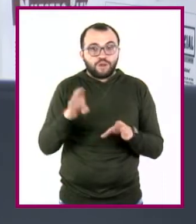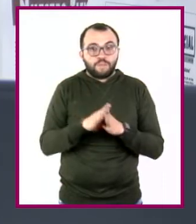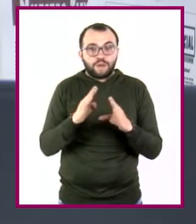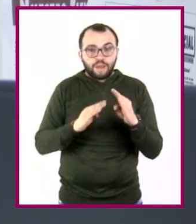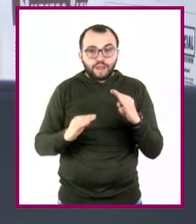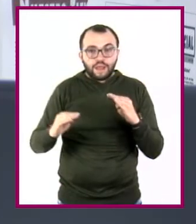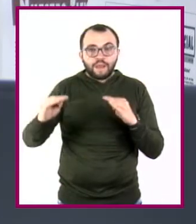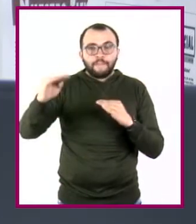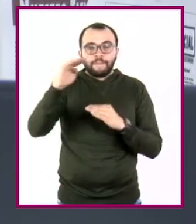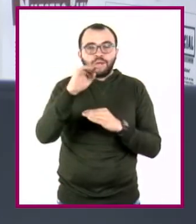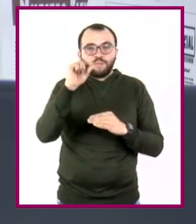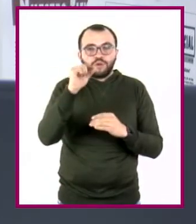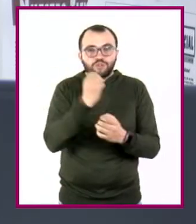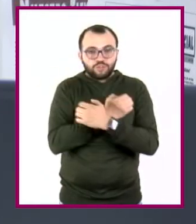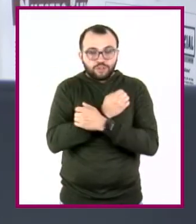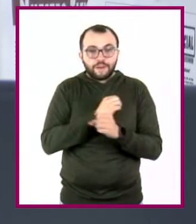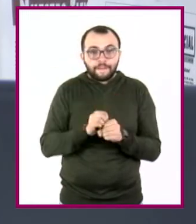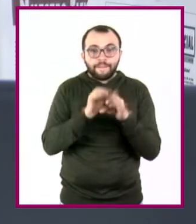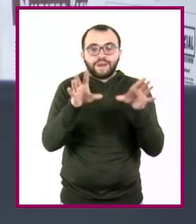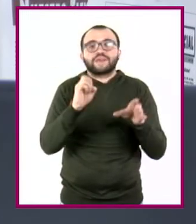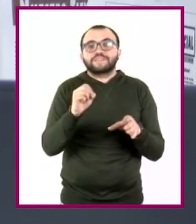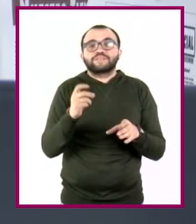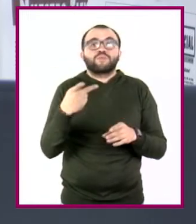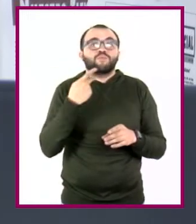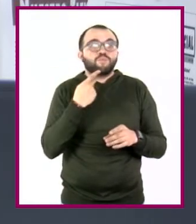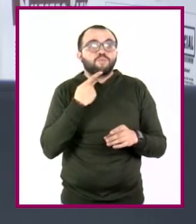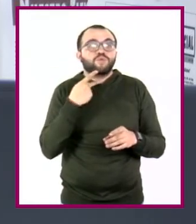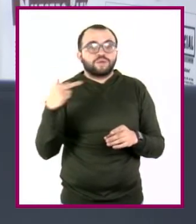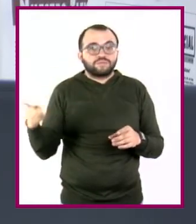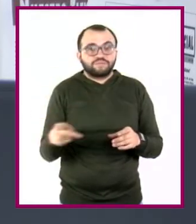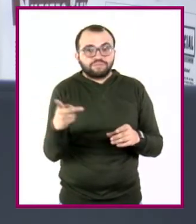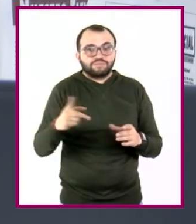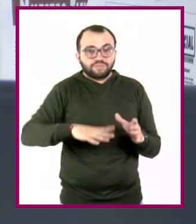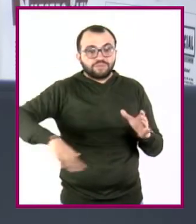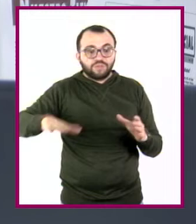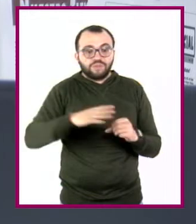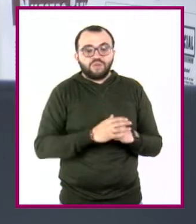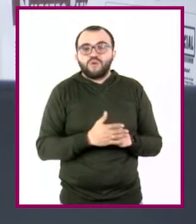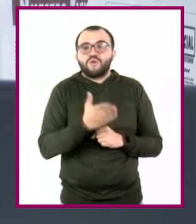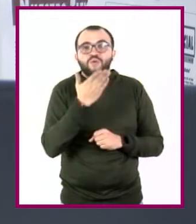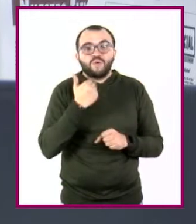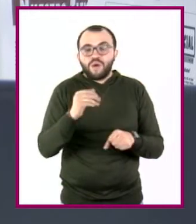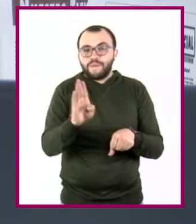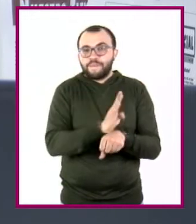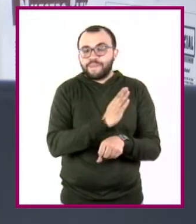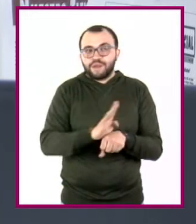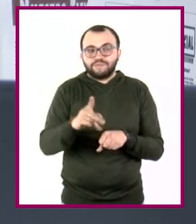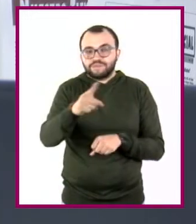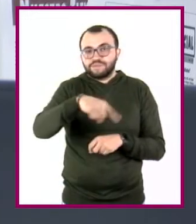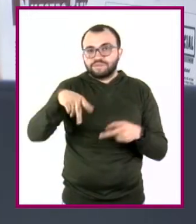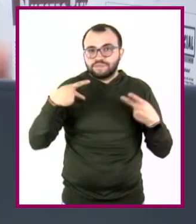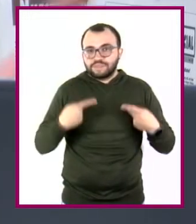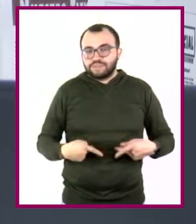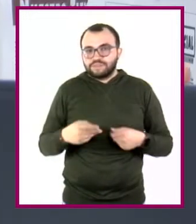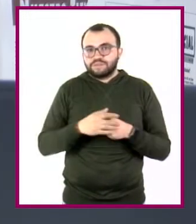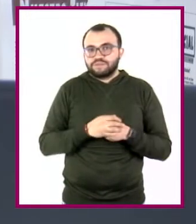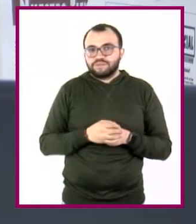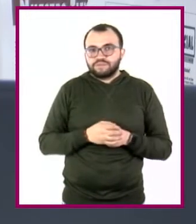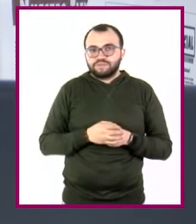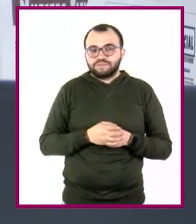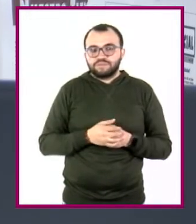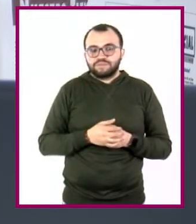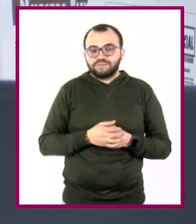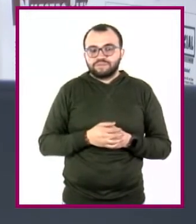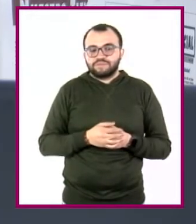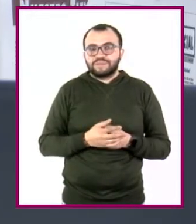en el rezago educativo ha sido que las políticas públicas de los últimos años no han beneficiado a la población. La crisis sanitaria